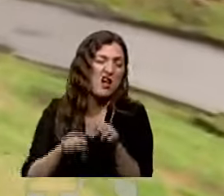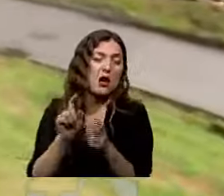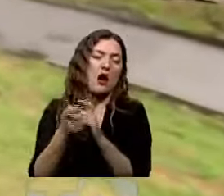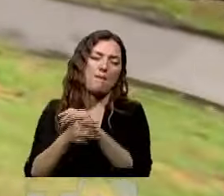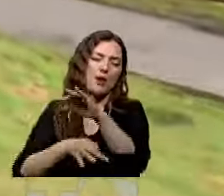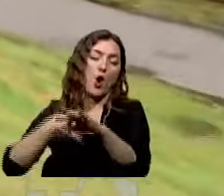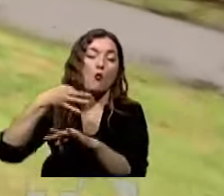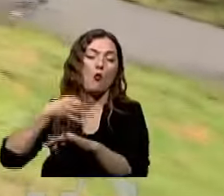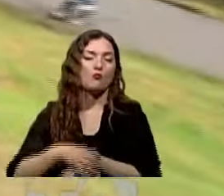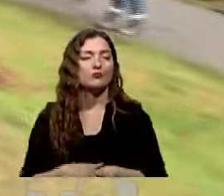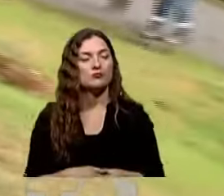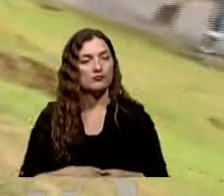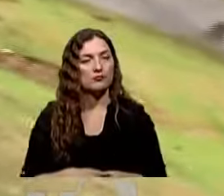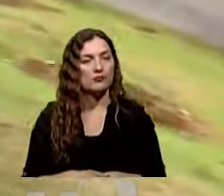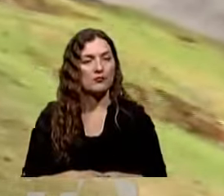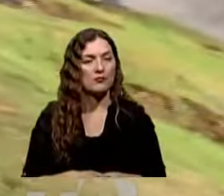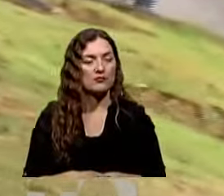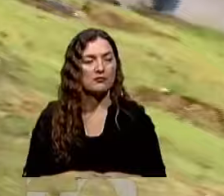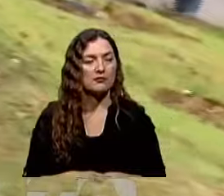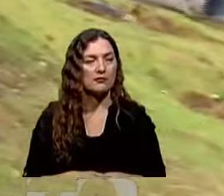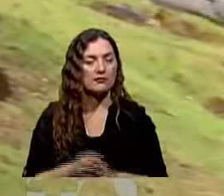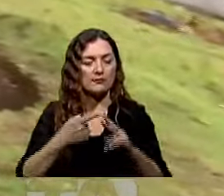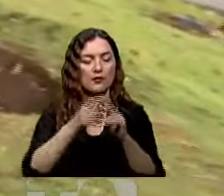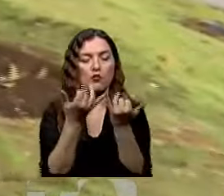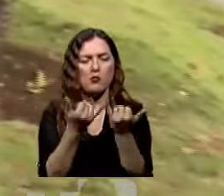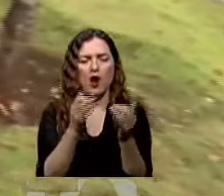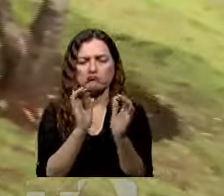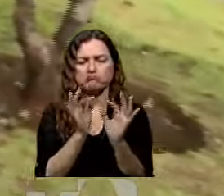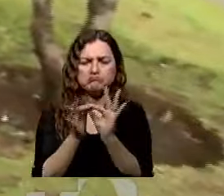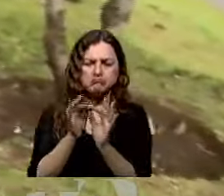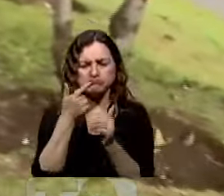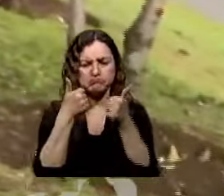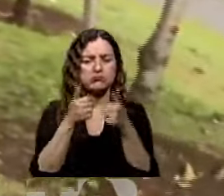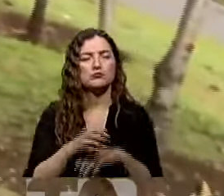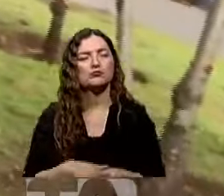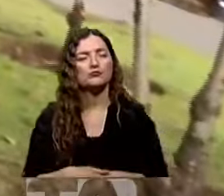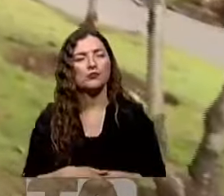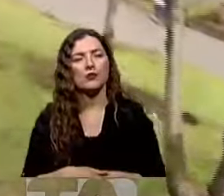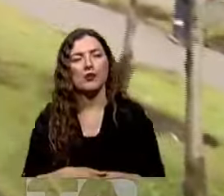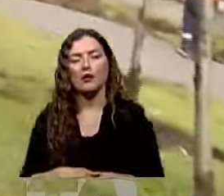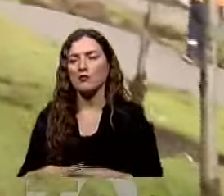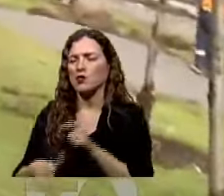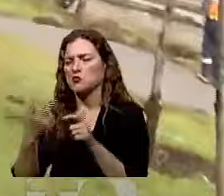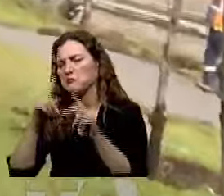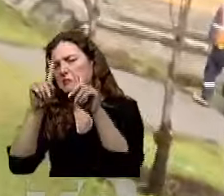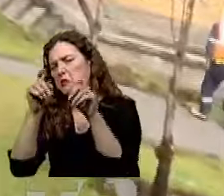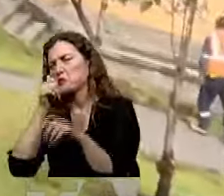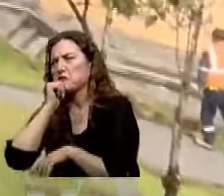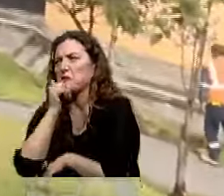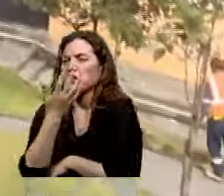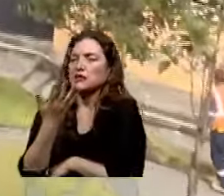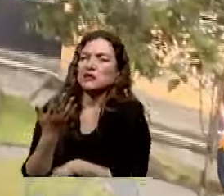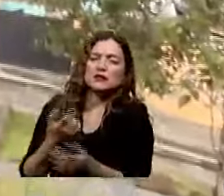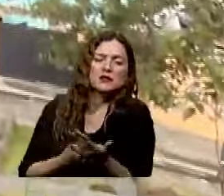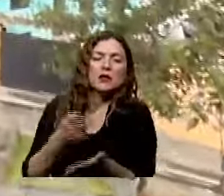cambiaría, pero básicamente estamos haciendo el mantenimiento porque están en buen estado. Ahora, algo que de seguro se preguntan nuestros televidentes es, ¿qué va a